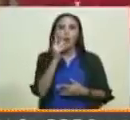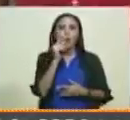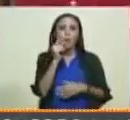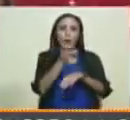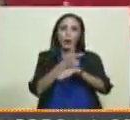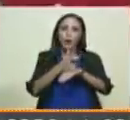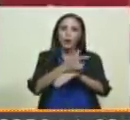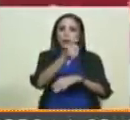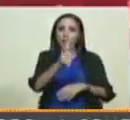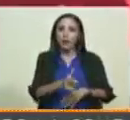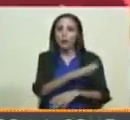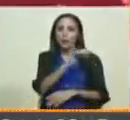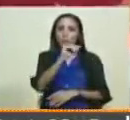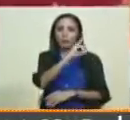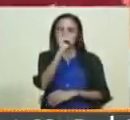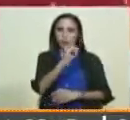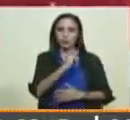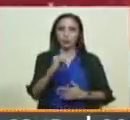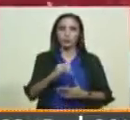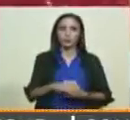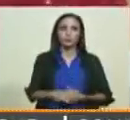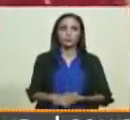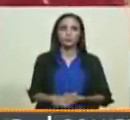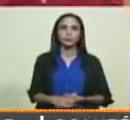del pueblo.